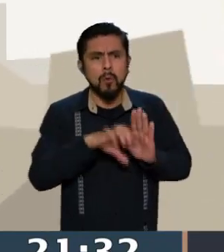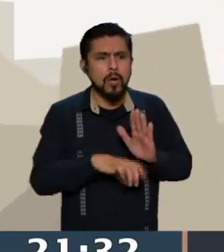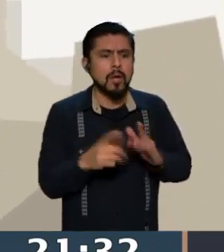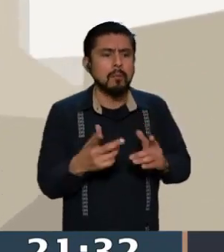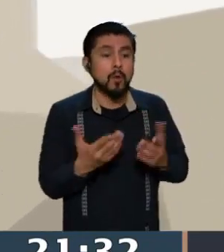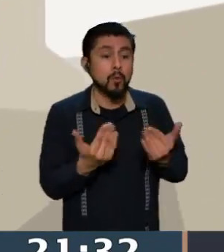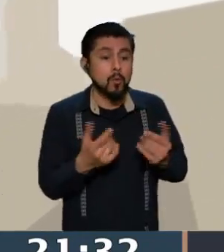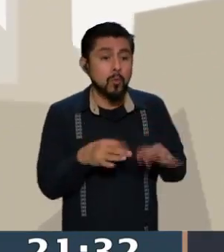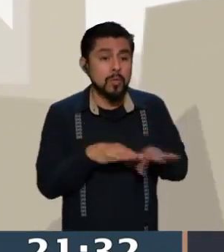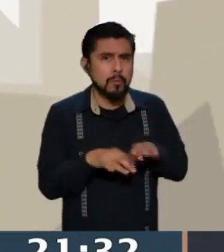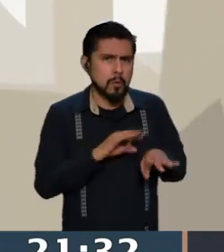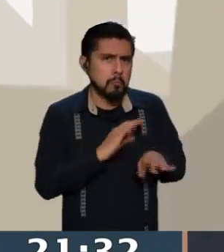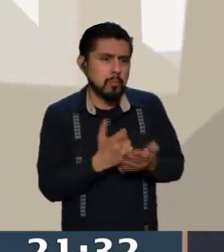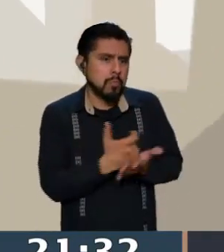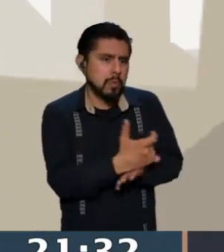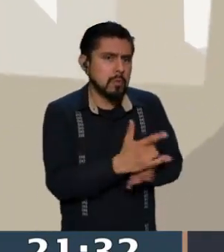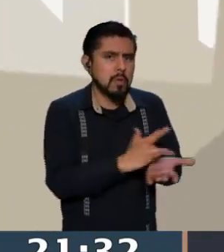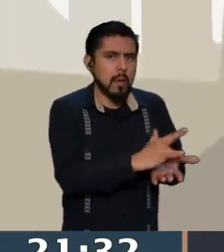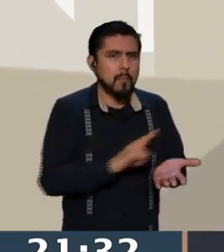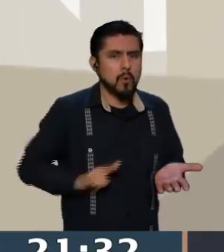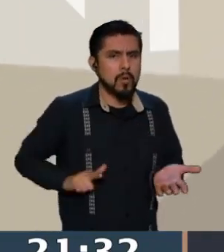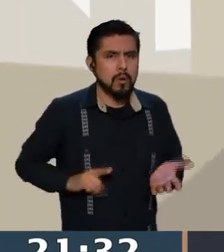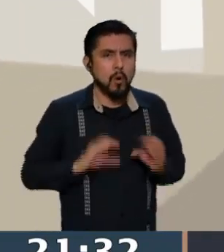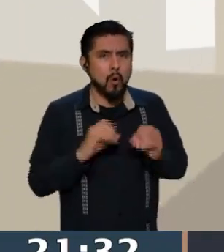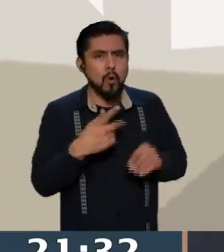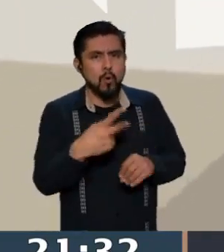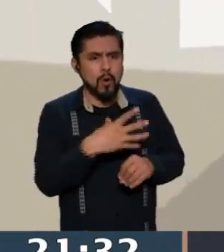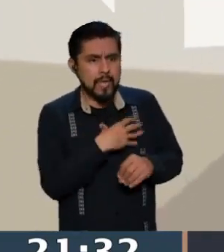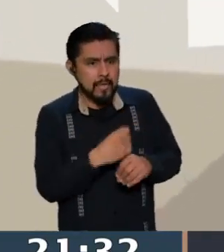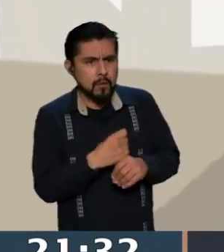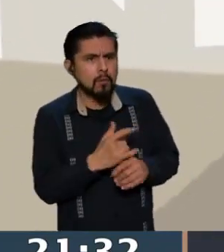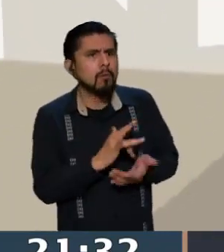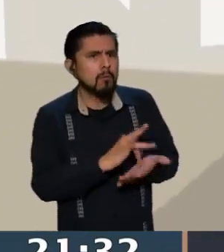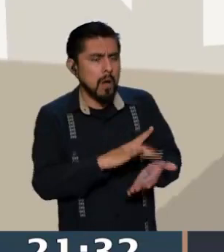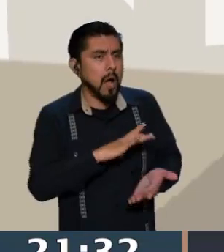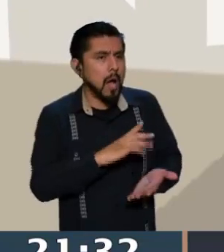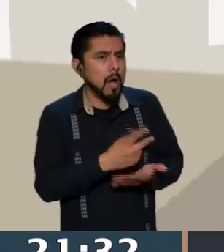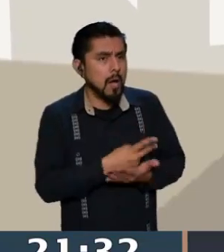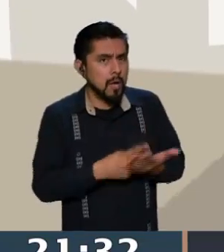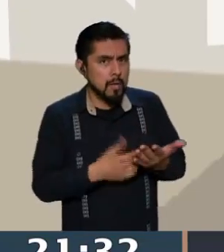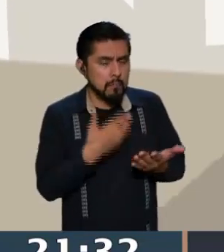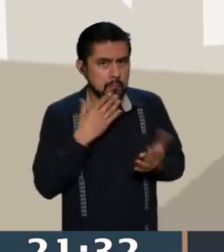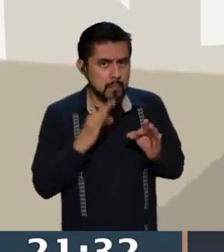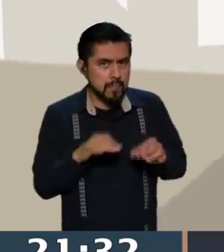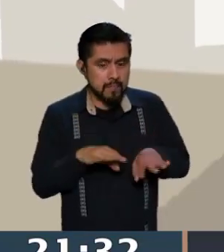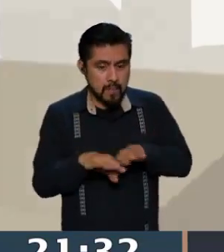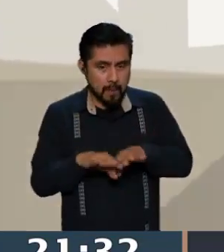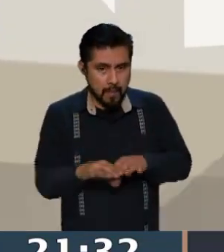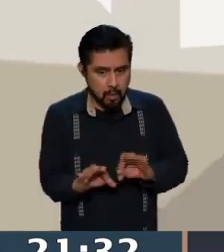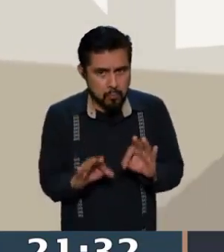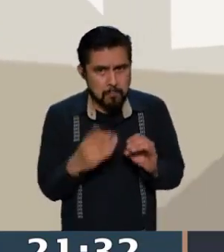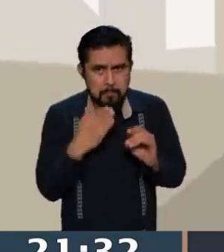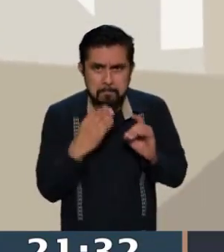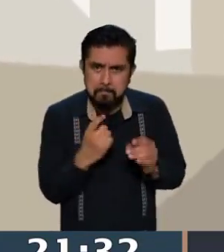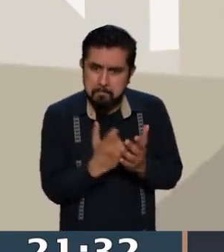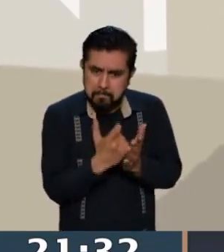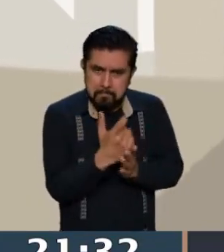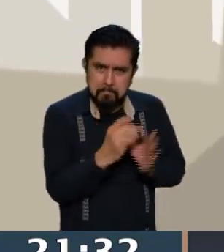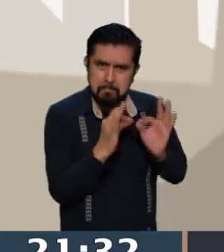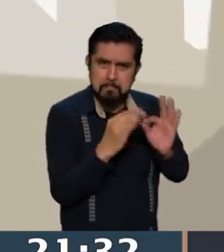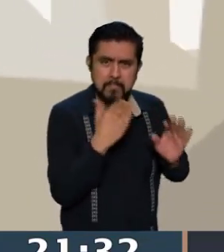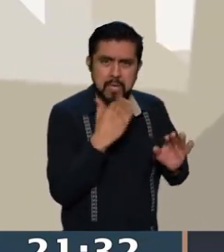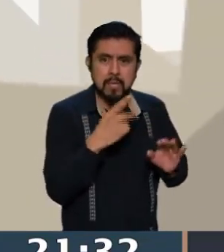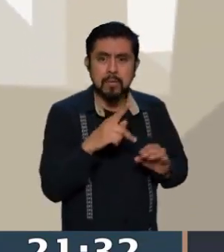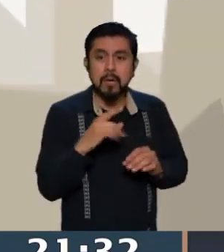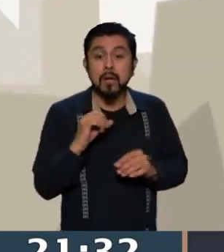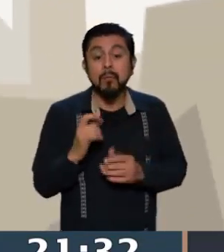te pagan por número de hijos o programas de jubilación universal dignos. O sea, aquí no es una cuestión de un apoyo o una extrita,